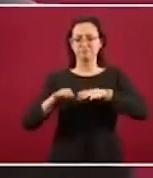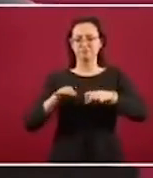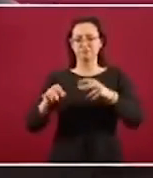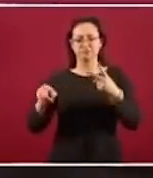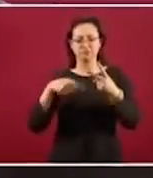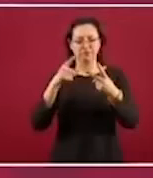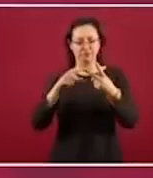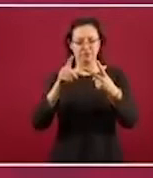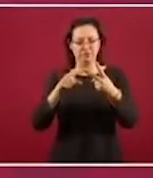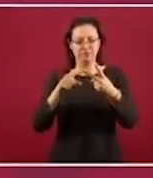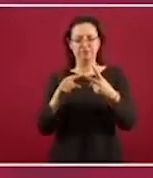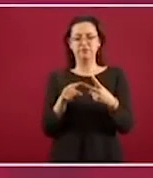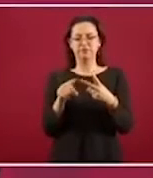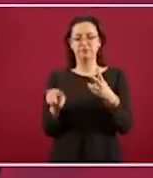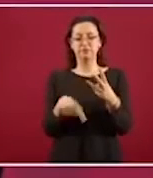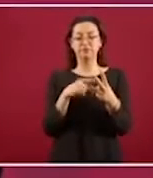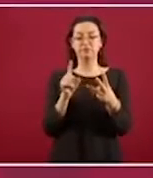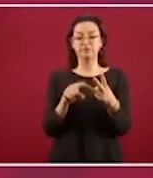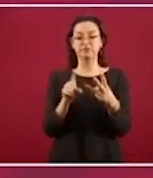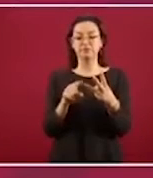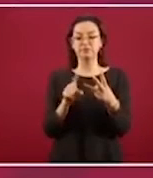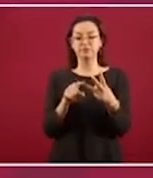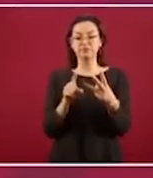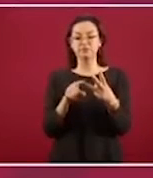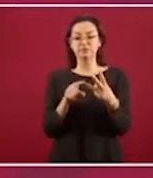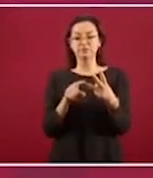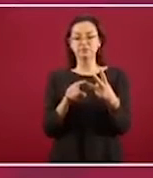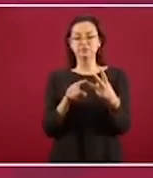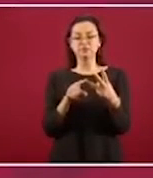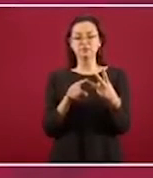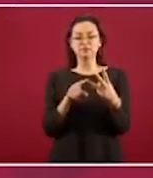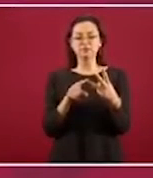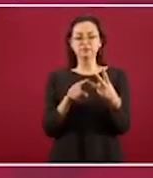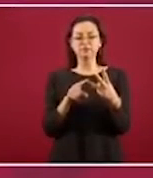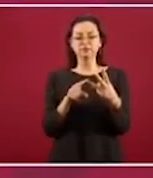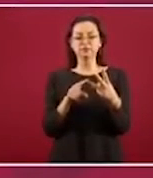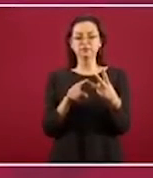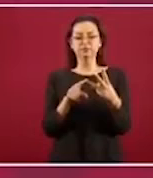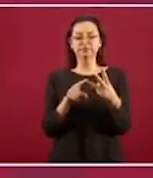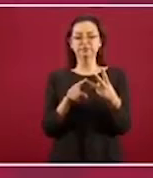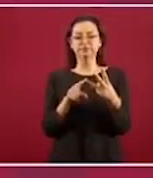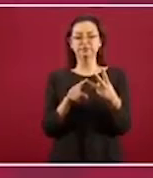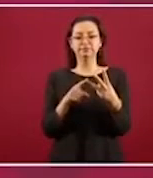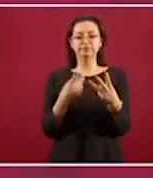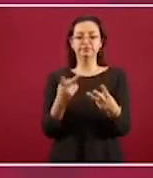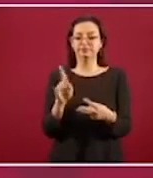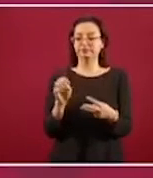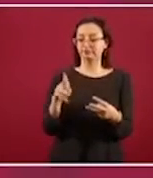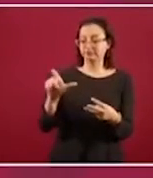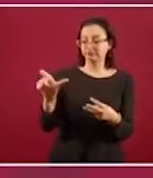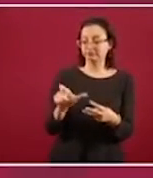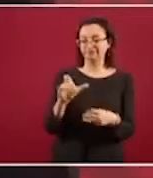segundo. Lo tercero es apuntalar a Pemex